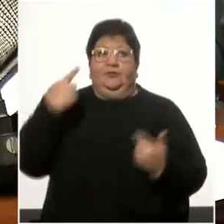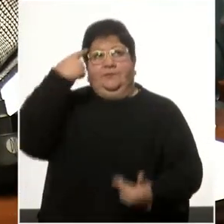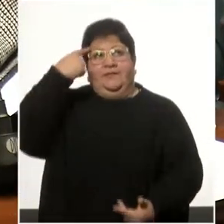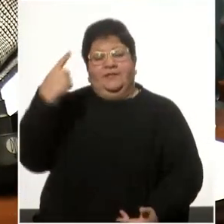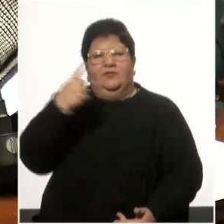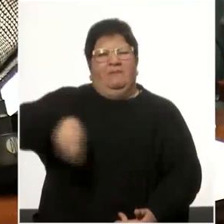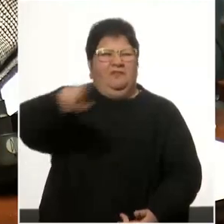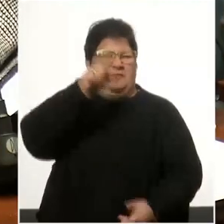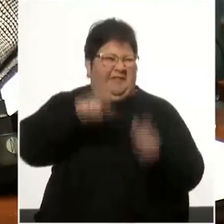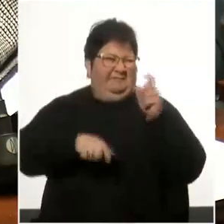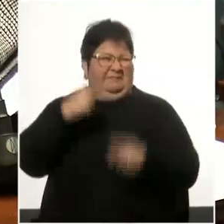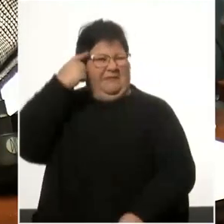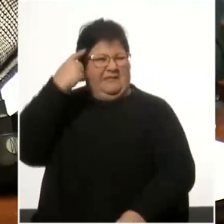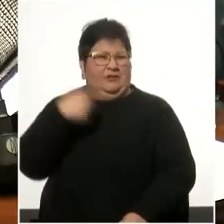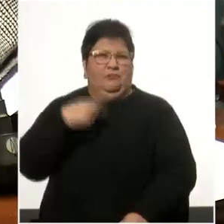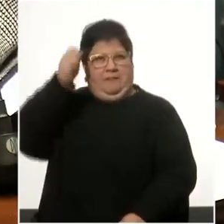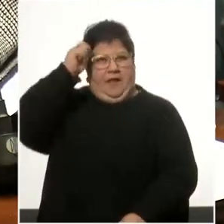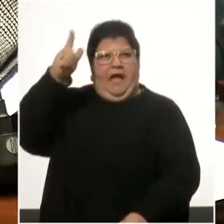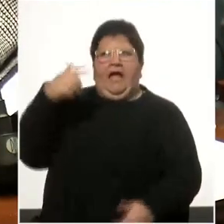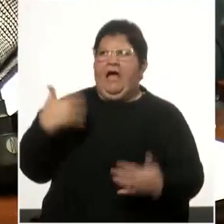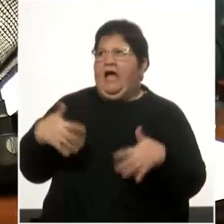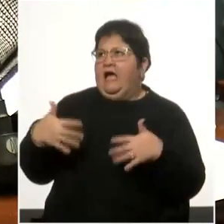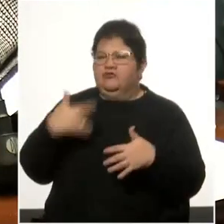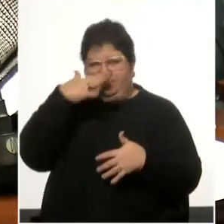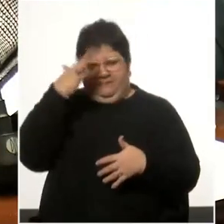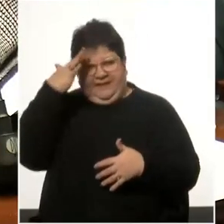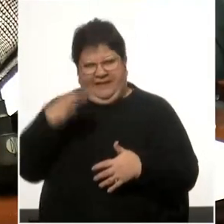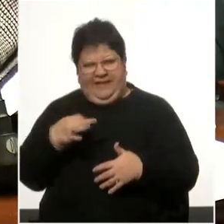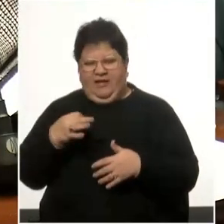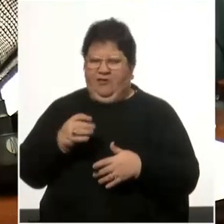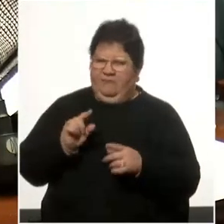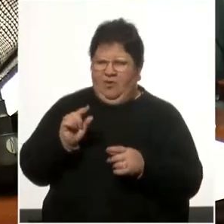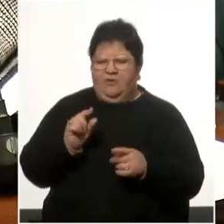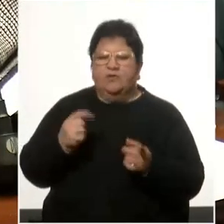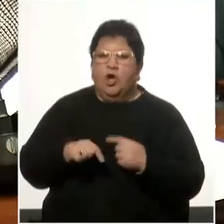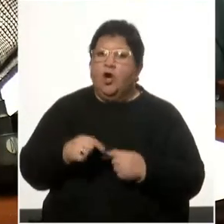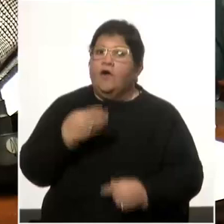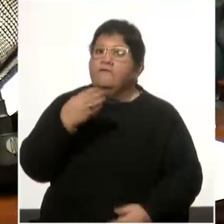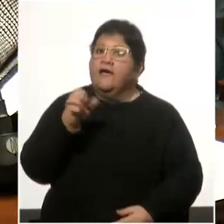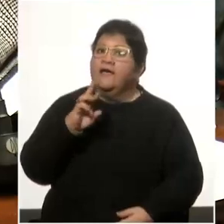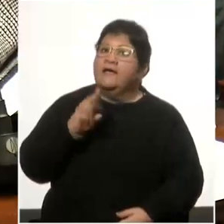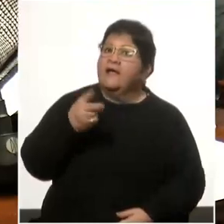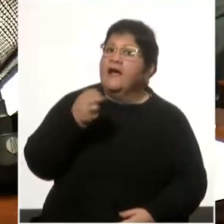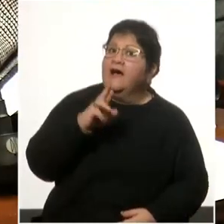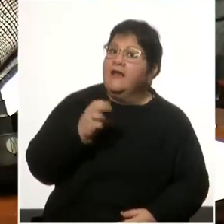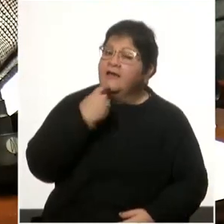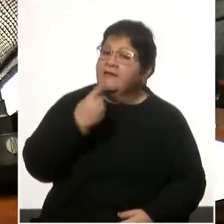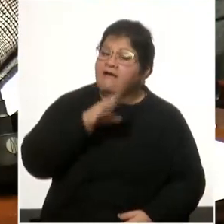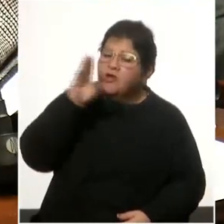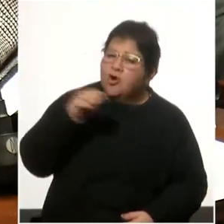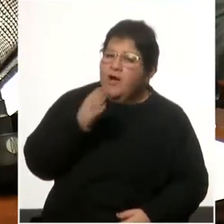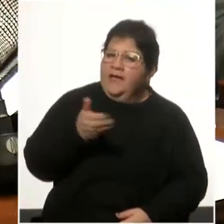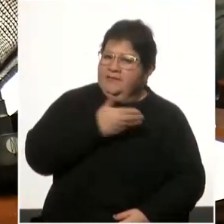gente piensa, creí que el tono con el que el senador Vergara había hecho su intervención,